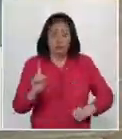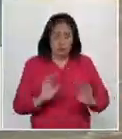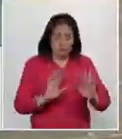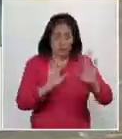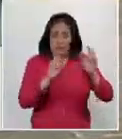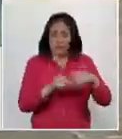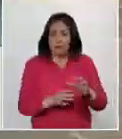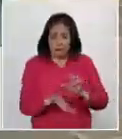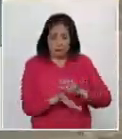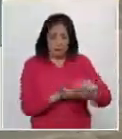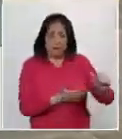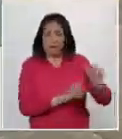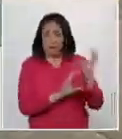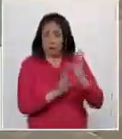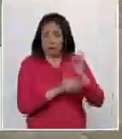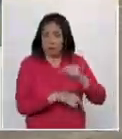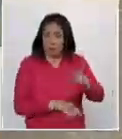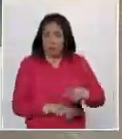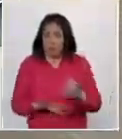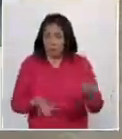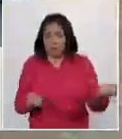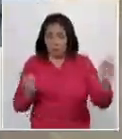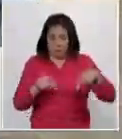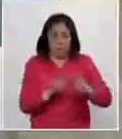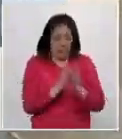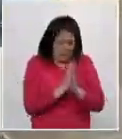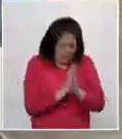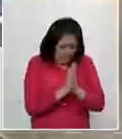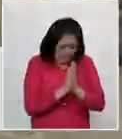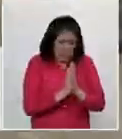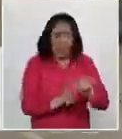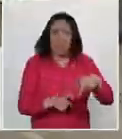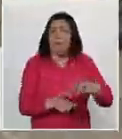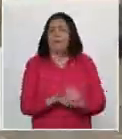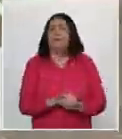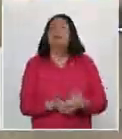vienen a implorarle, pues, al Cristo de Pachacamilla que Perú vuelva al Mundial hoy mismo.